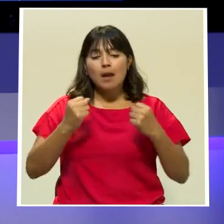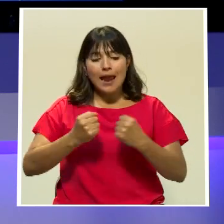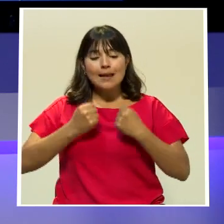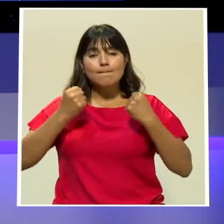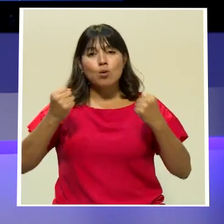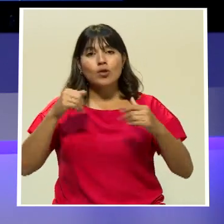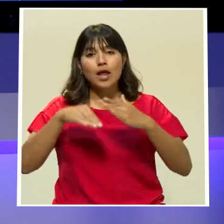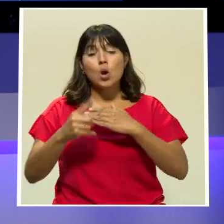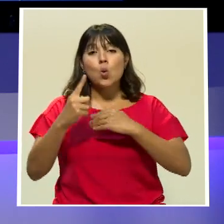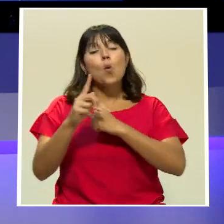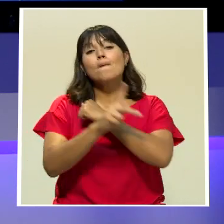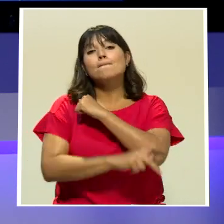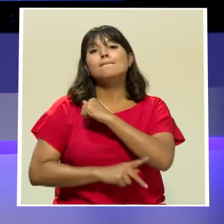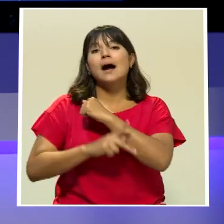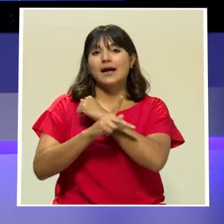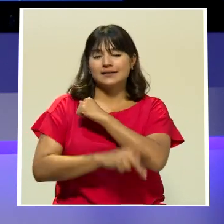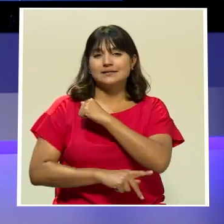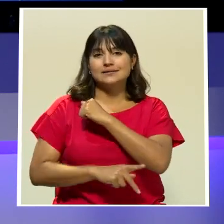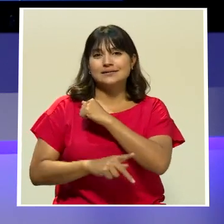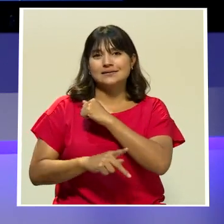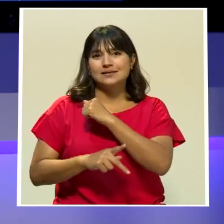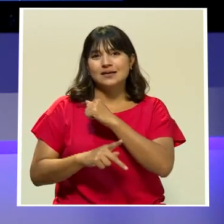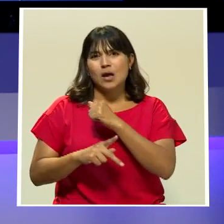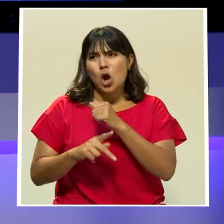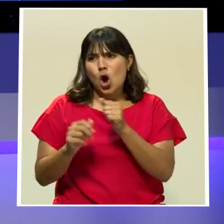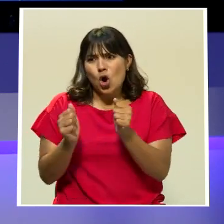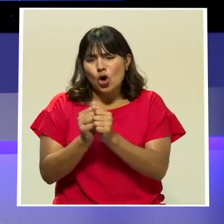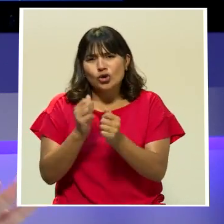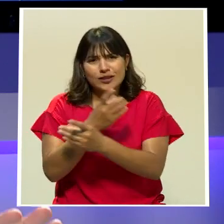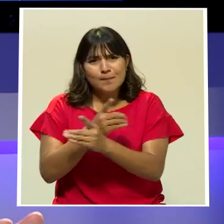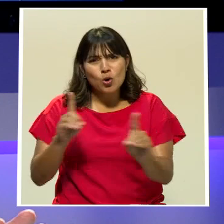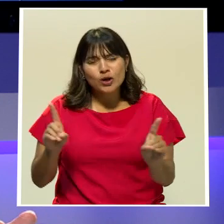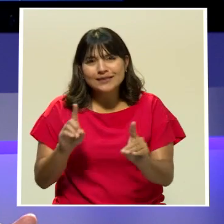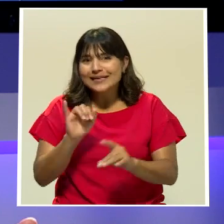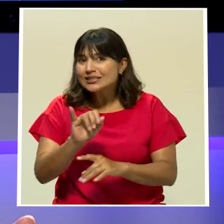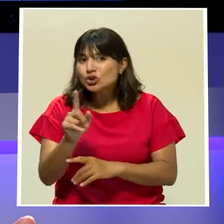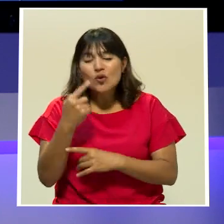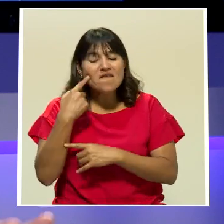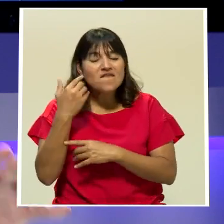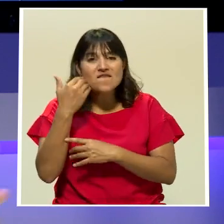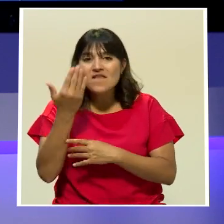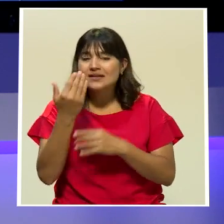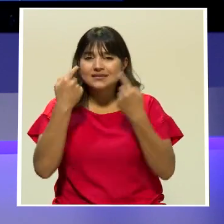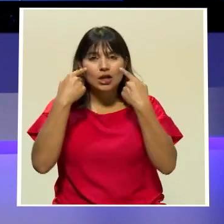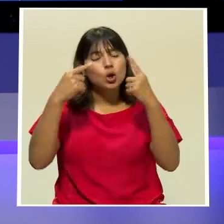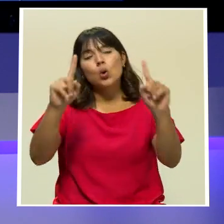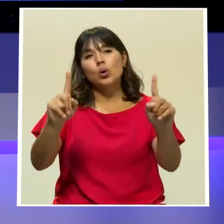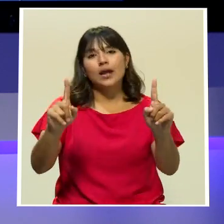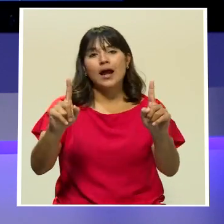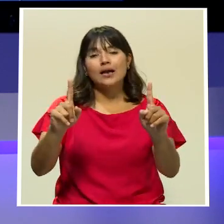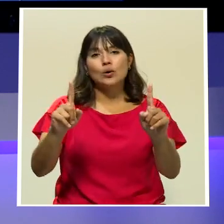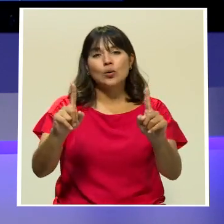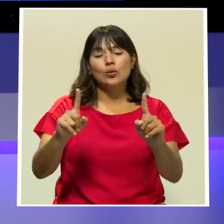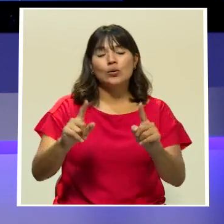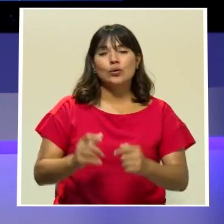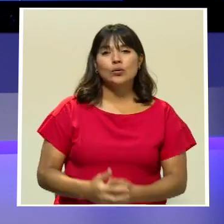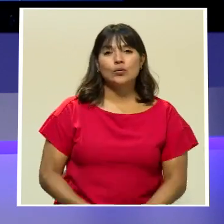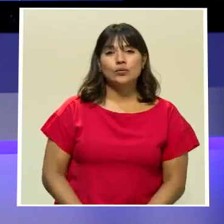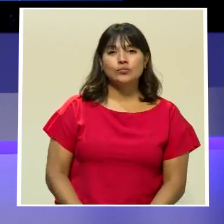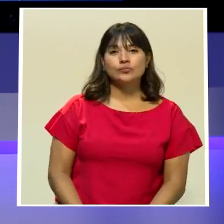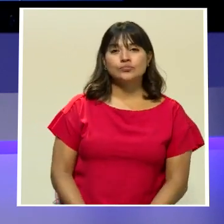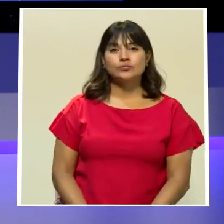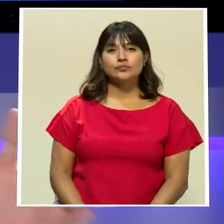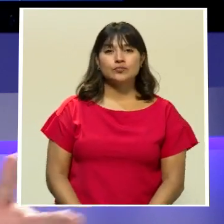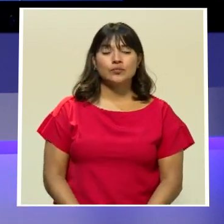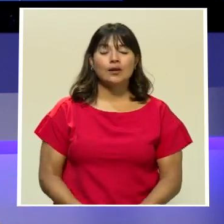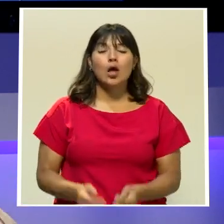la violencia en la piel, resolverlo de manera civilizada, lo más civilizada posible, en unas urnas y